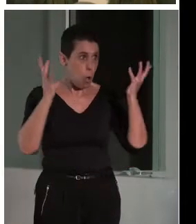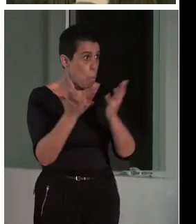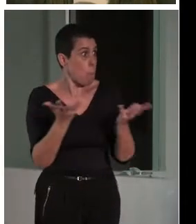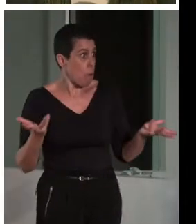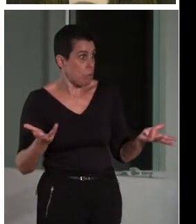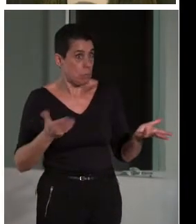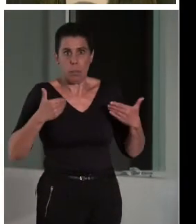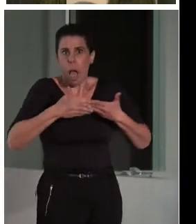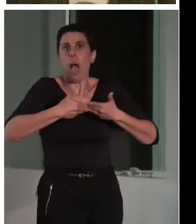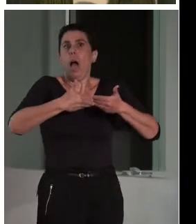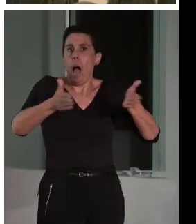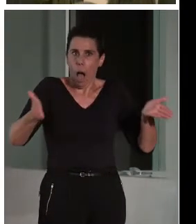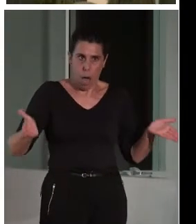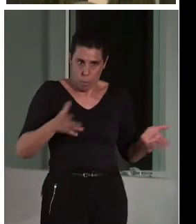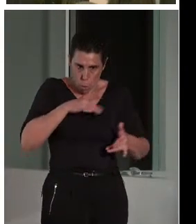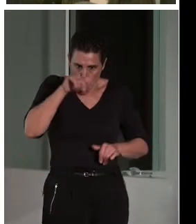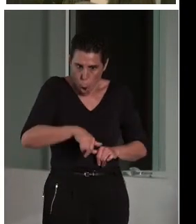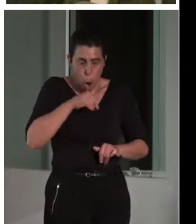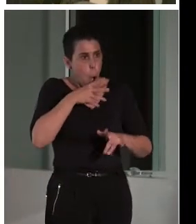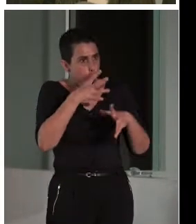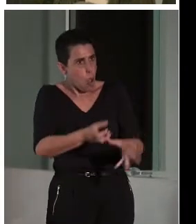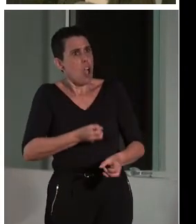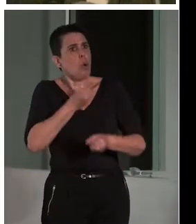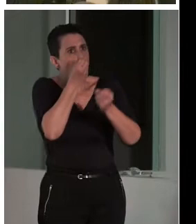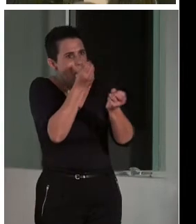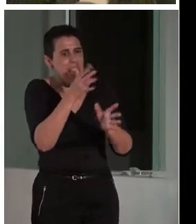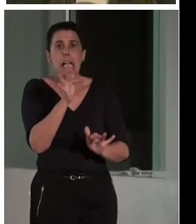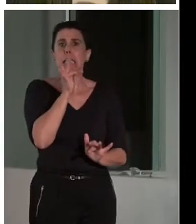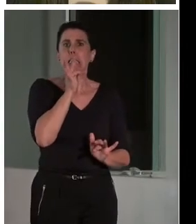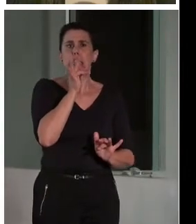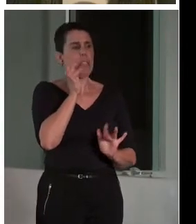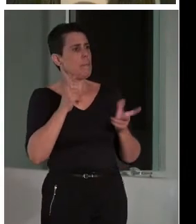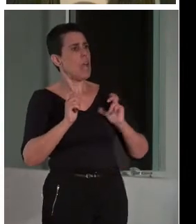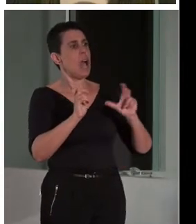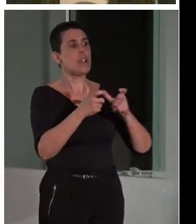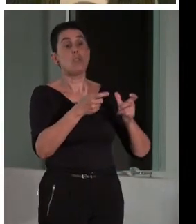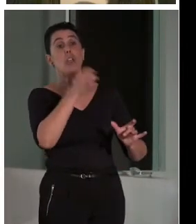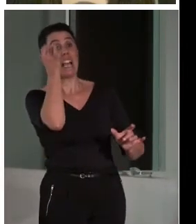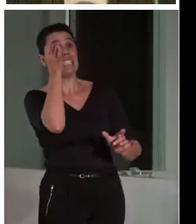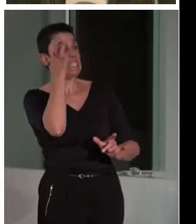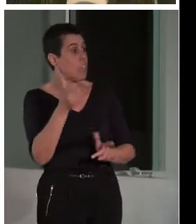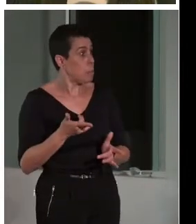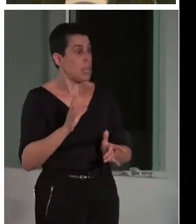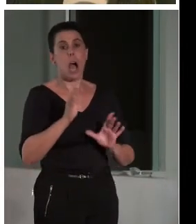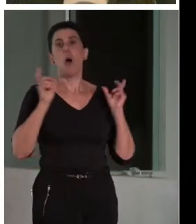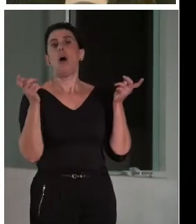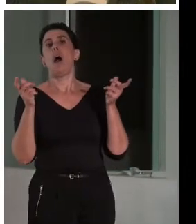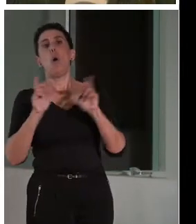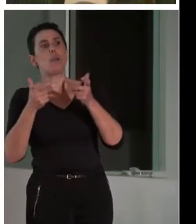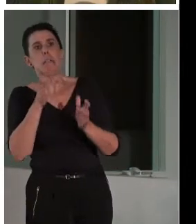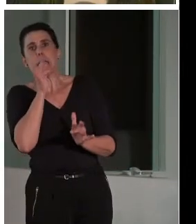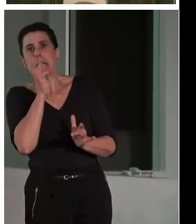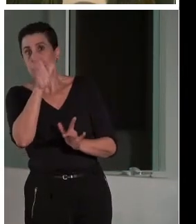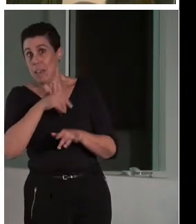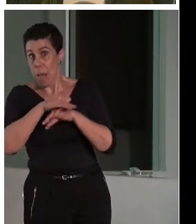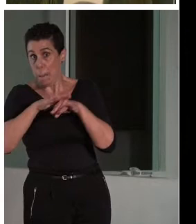abierto se lo estoy contando hoy tengo pendientes reuniones en sevilla tengo pendientes reuniones con el ministerio sé que si os apetece participar en esta